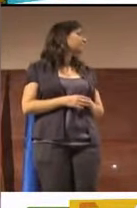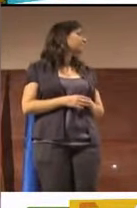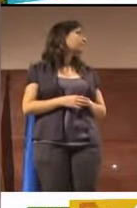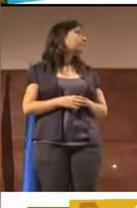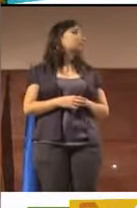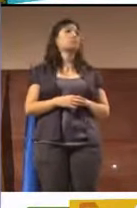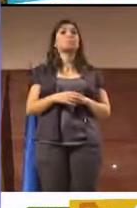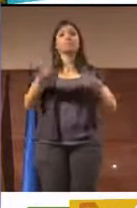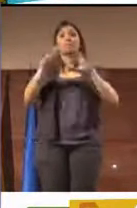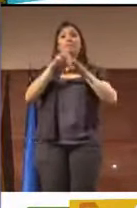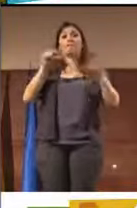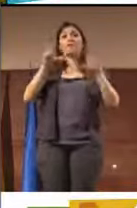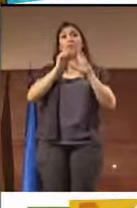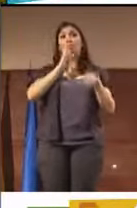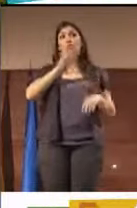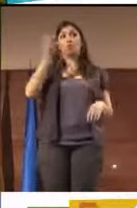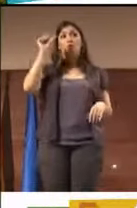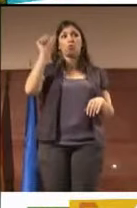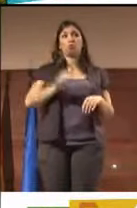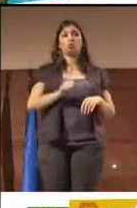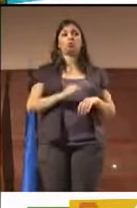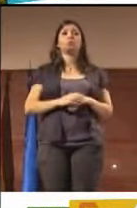veamos un segundo vídeo.